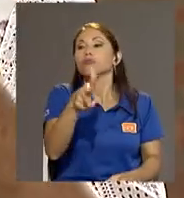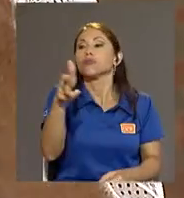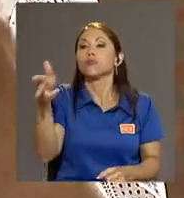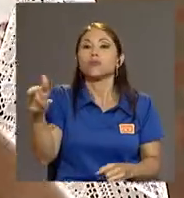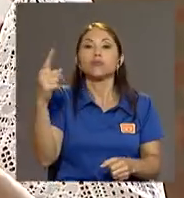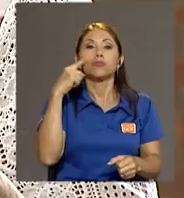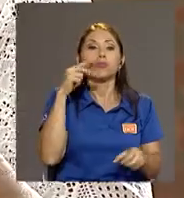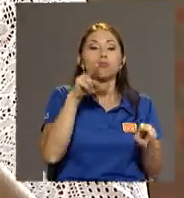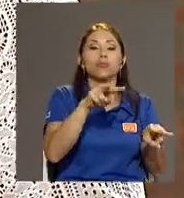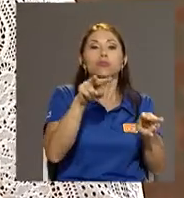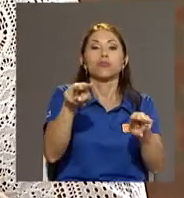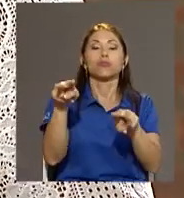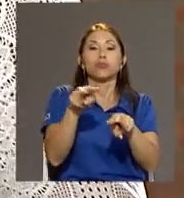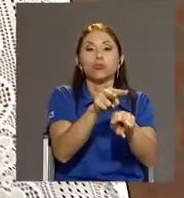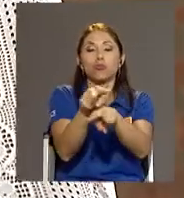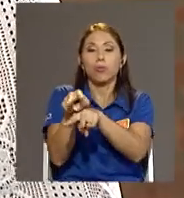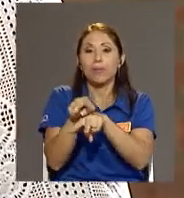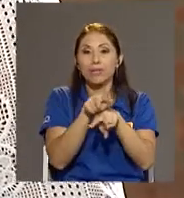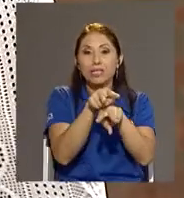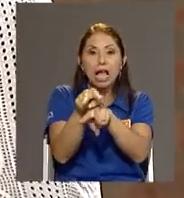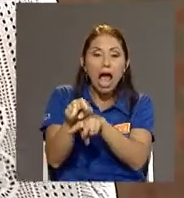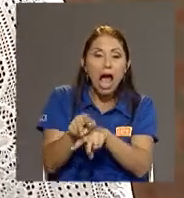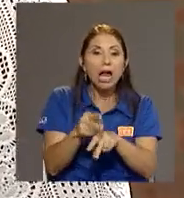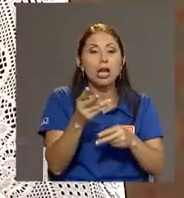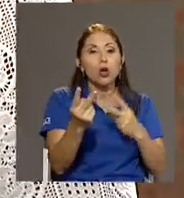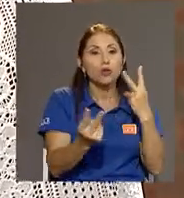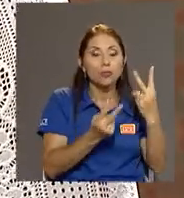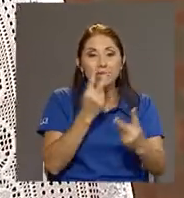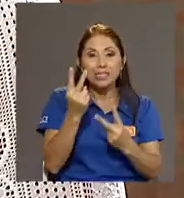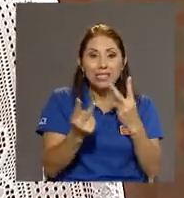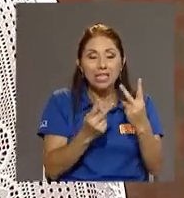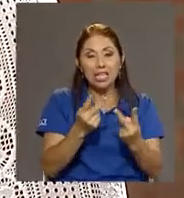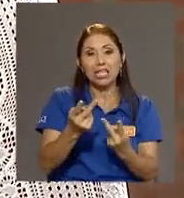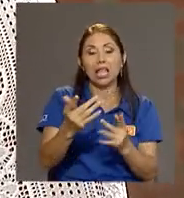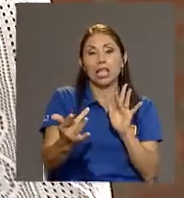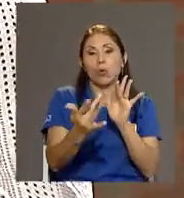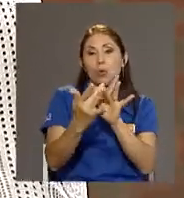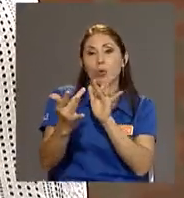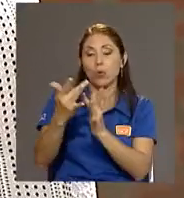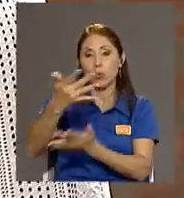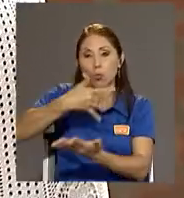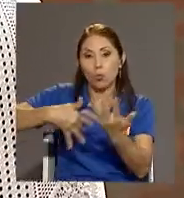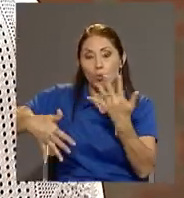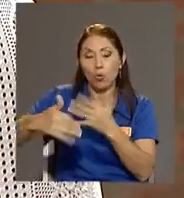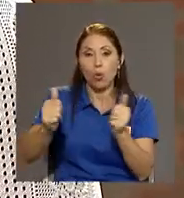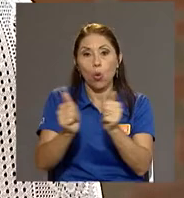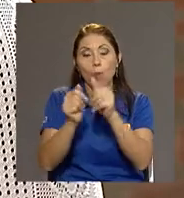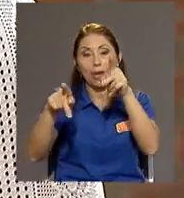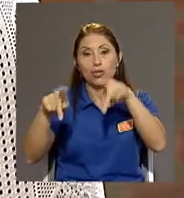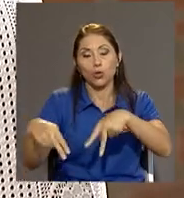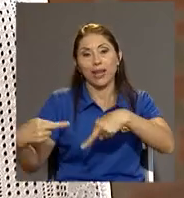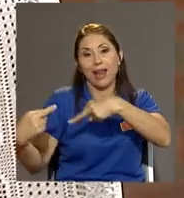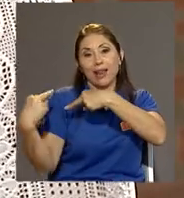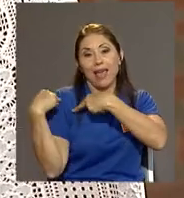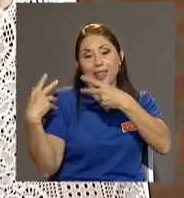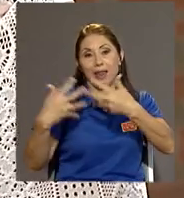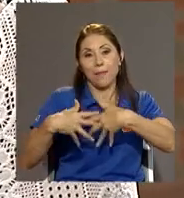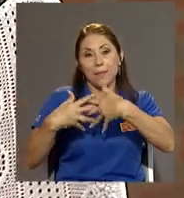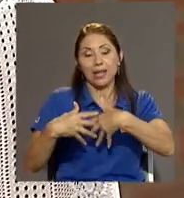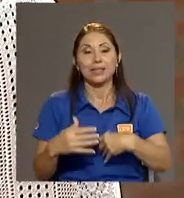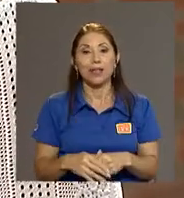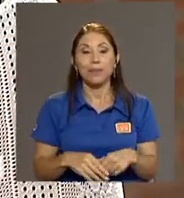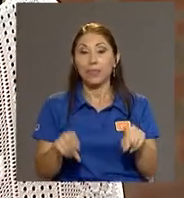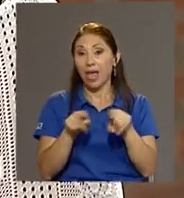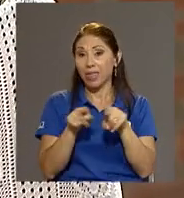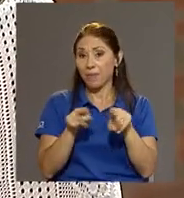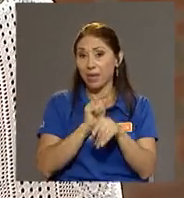supervisar cada mes, los visita y hace una interacción con el encargado en la empresa, ¿verdad? Además,